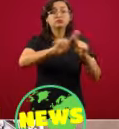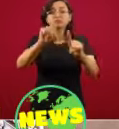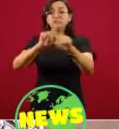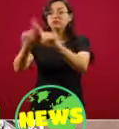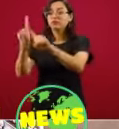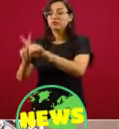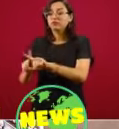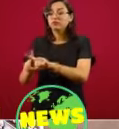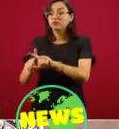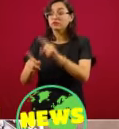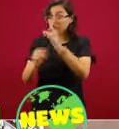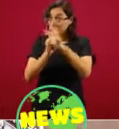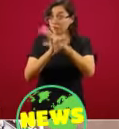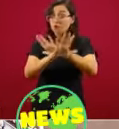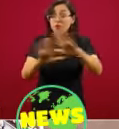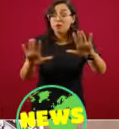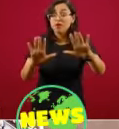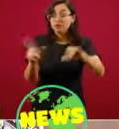un plan informativo